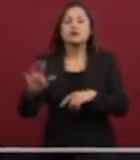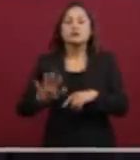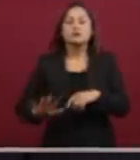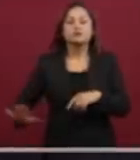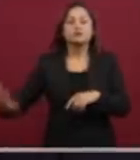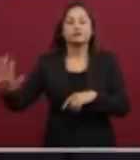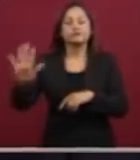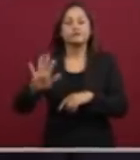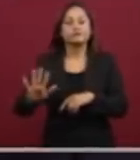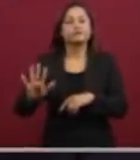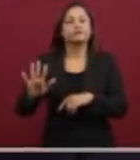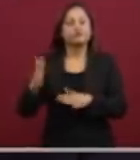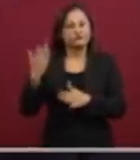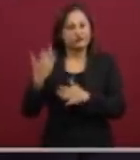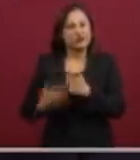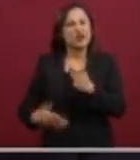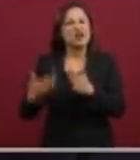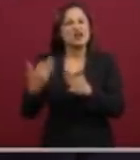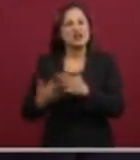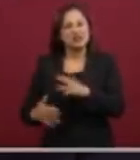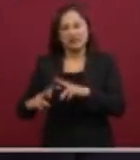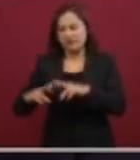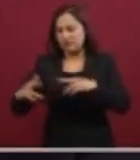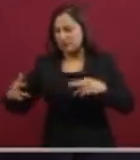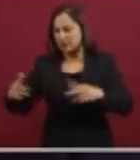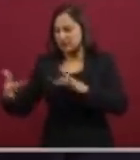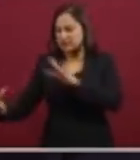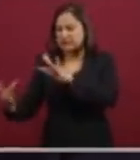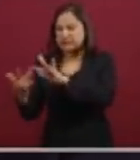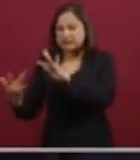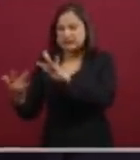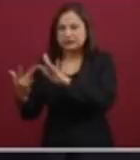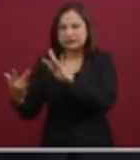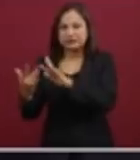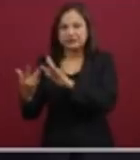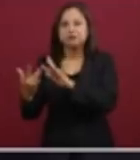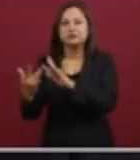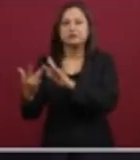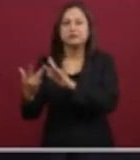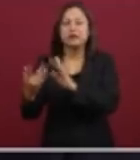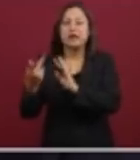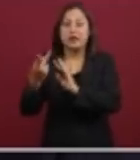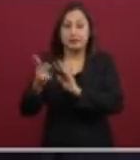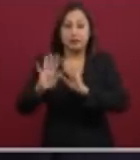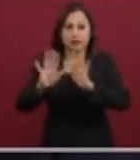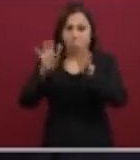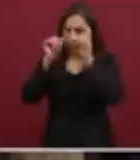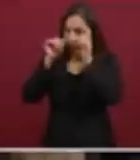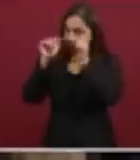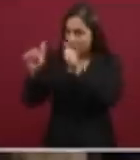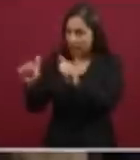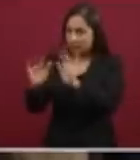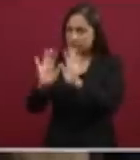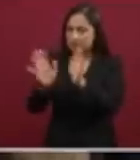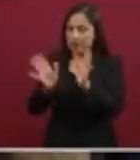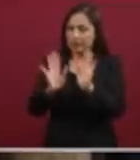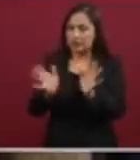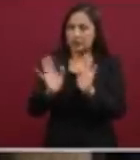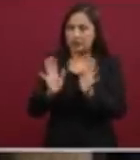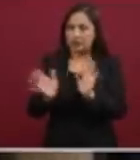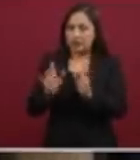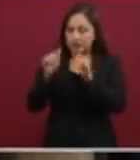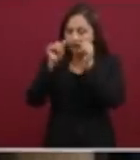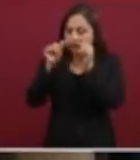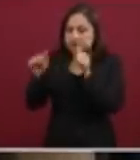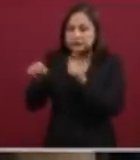reforzar líneas de transmisión, pero ya se está atendiendo esta